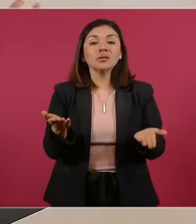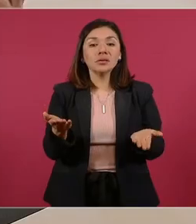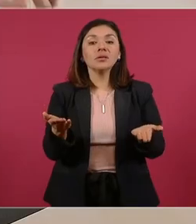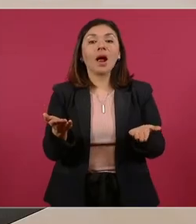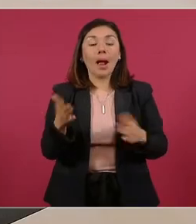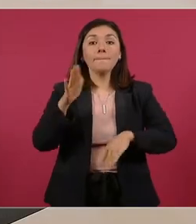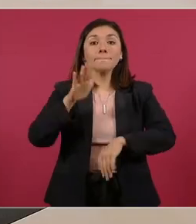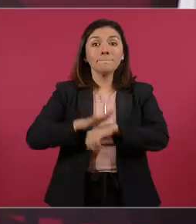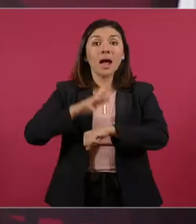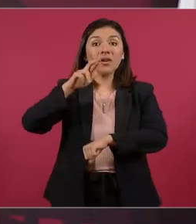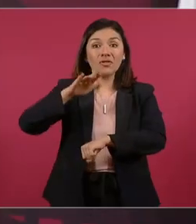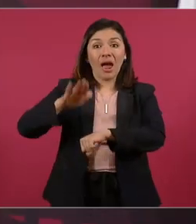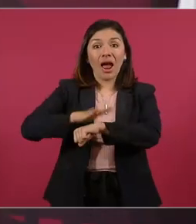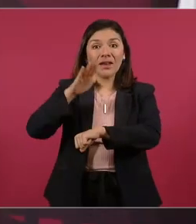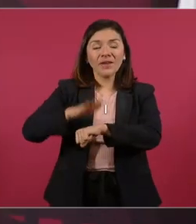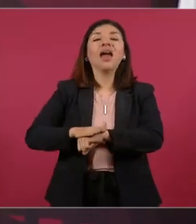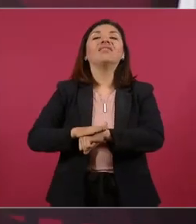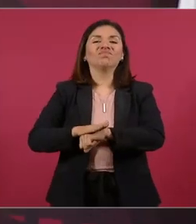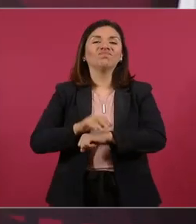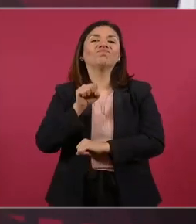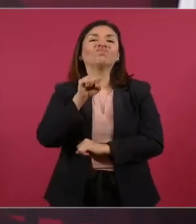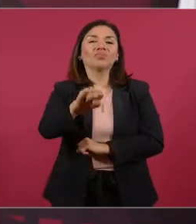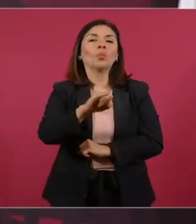esa mayoría calificada podría